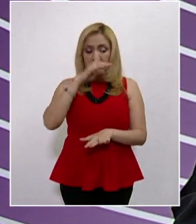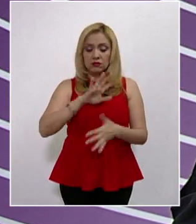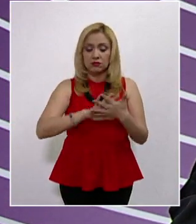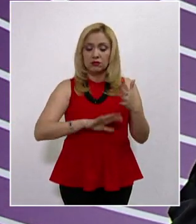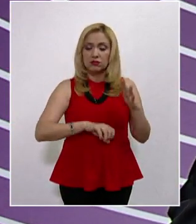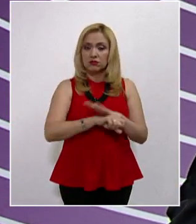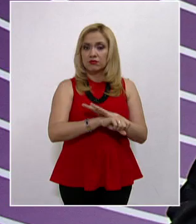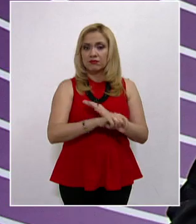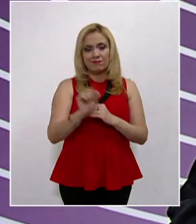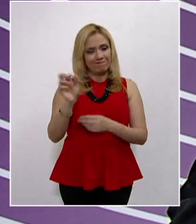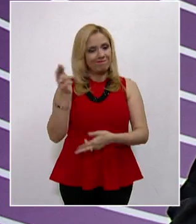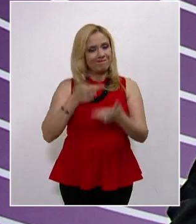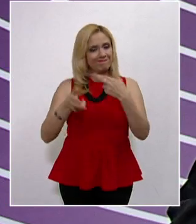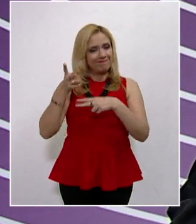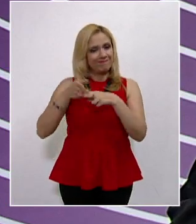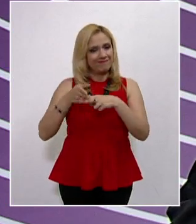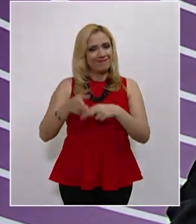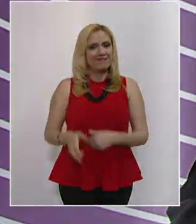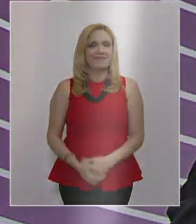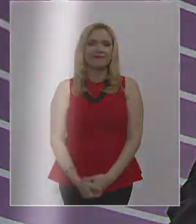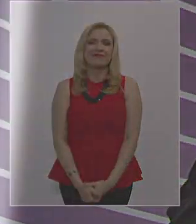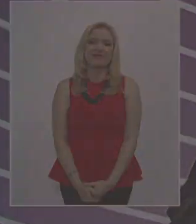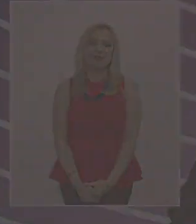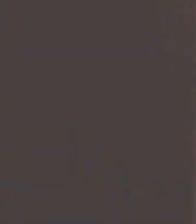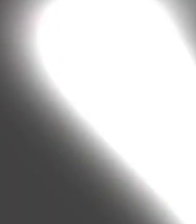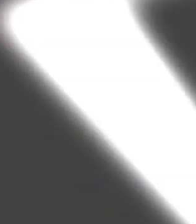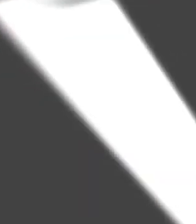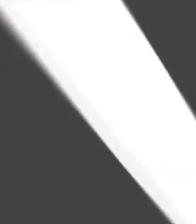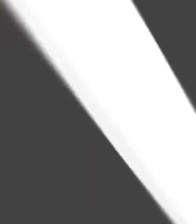penal. Volvemos después de una pausa.